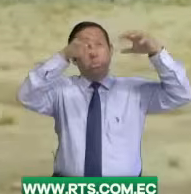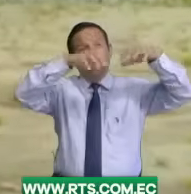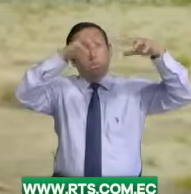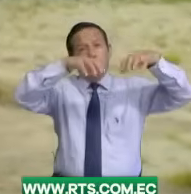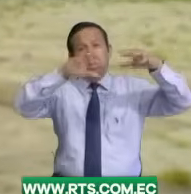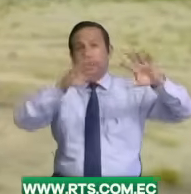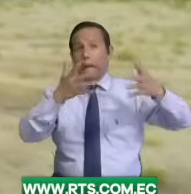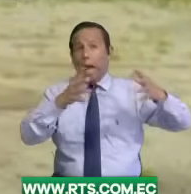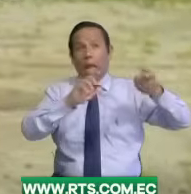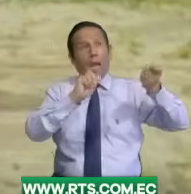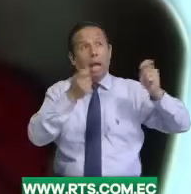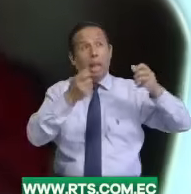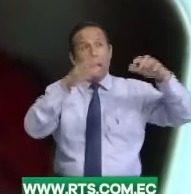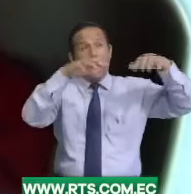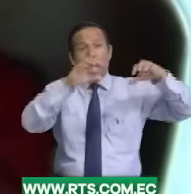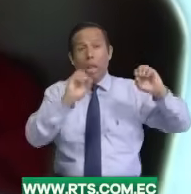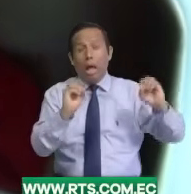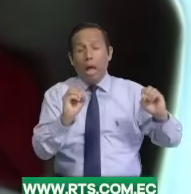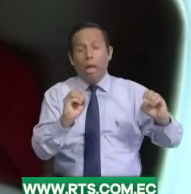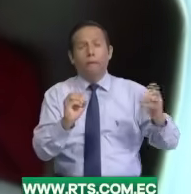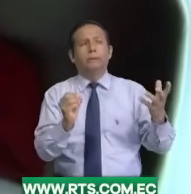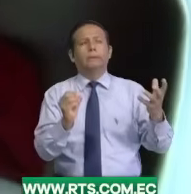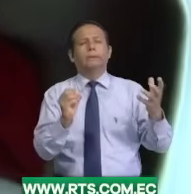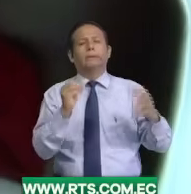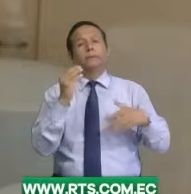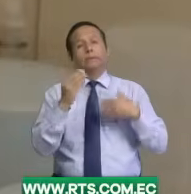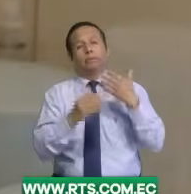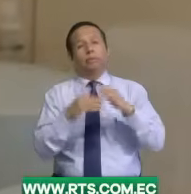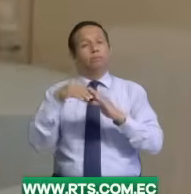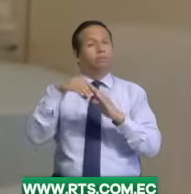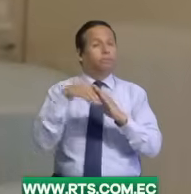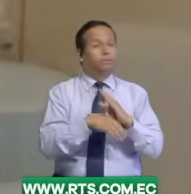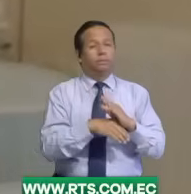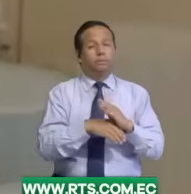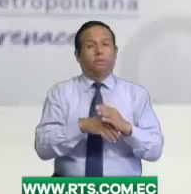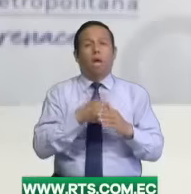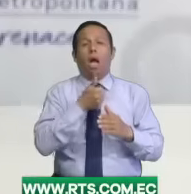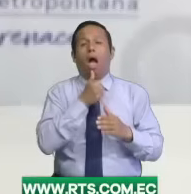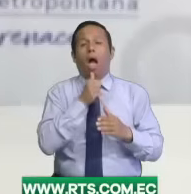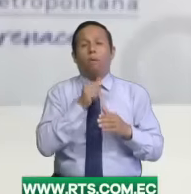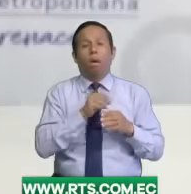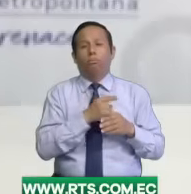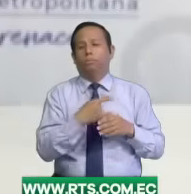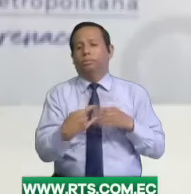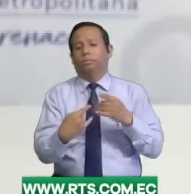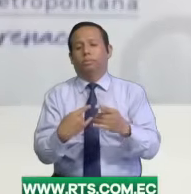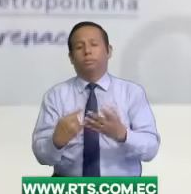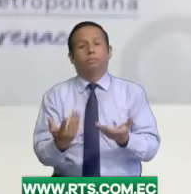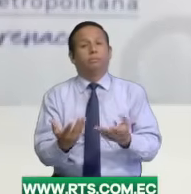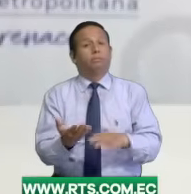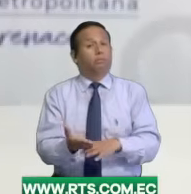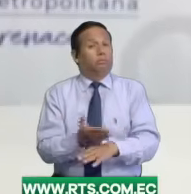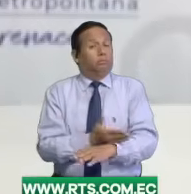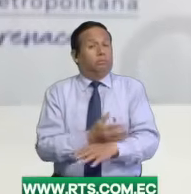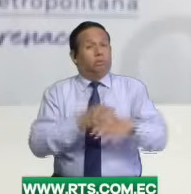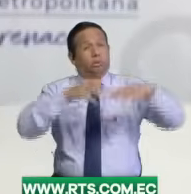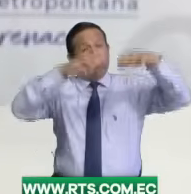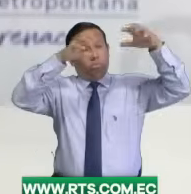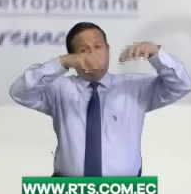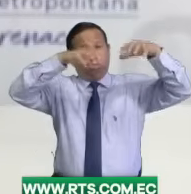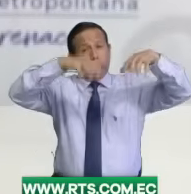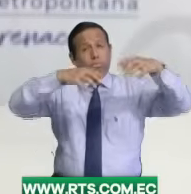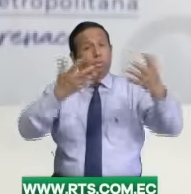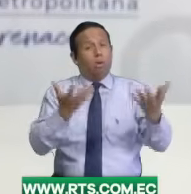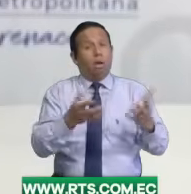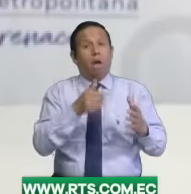las condiciones climáticas, se podría enfrentar una crisis en el suministro de agua potable. Mientras no llueva, va a seguir bajando